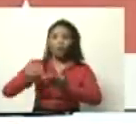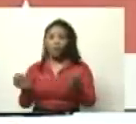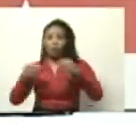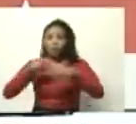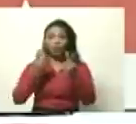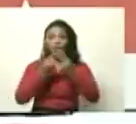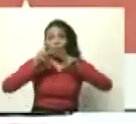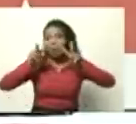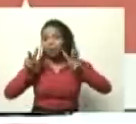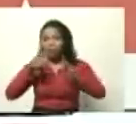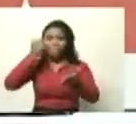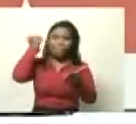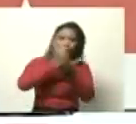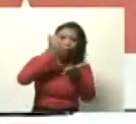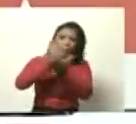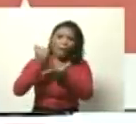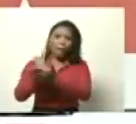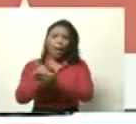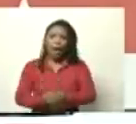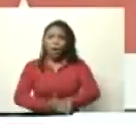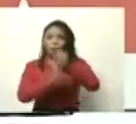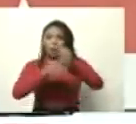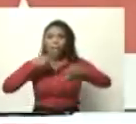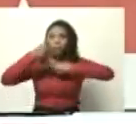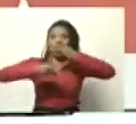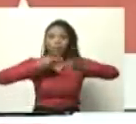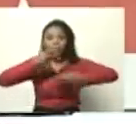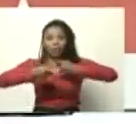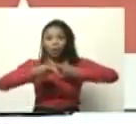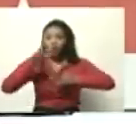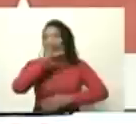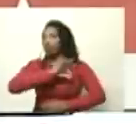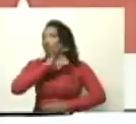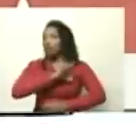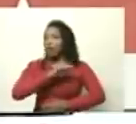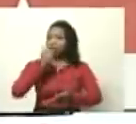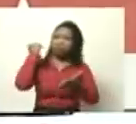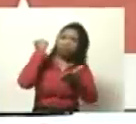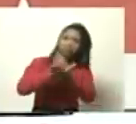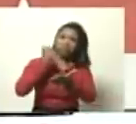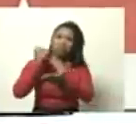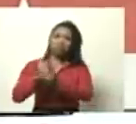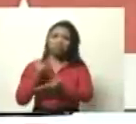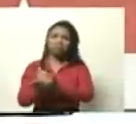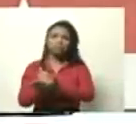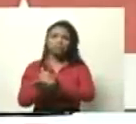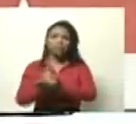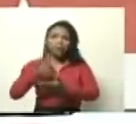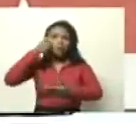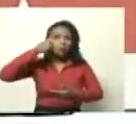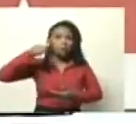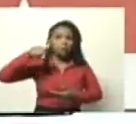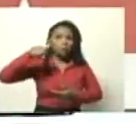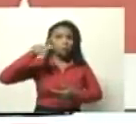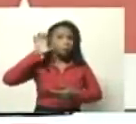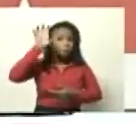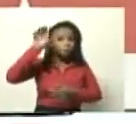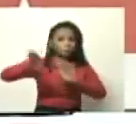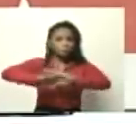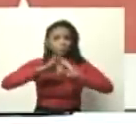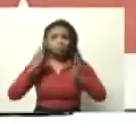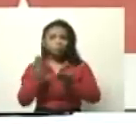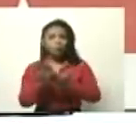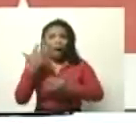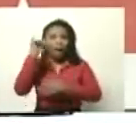de paz asesinados. Los líderes políticos y sociales asesinados. Es el país del mundo donde